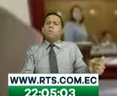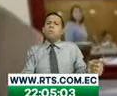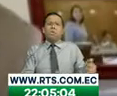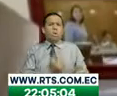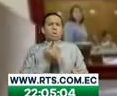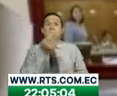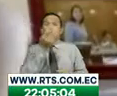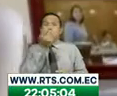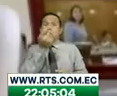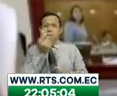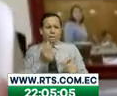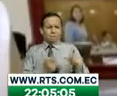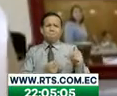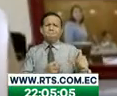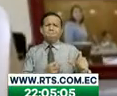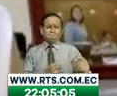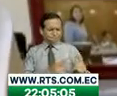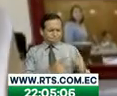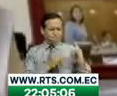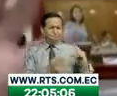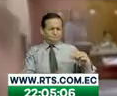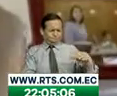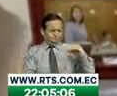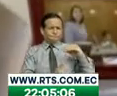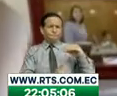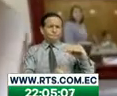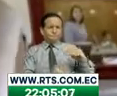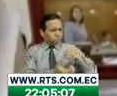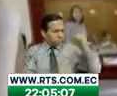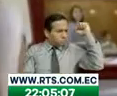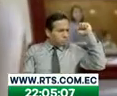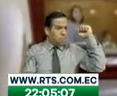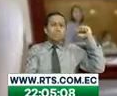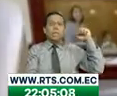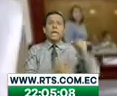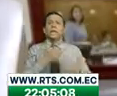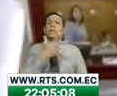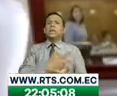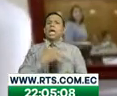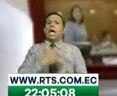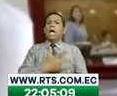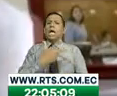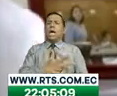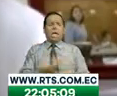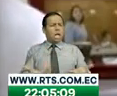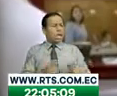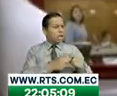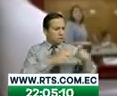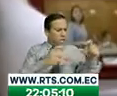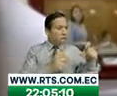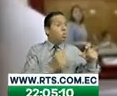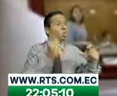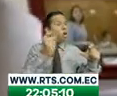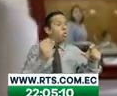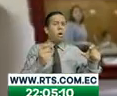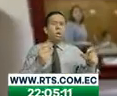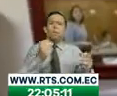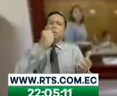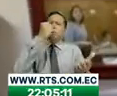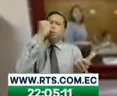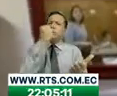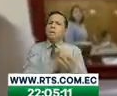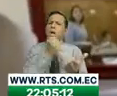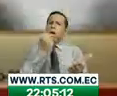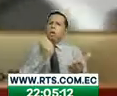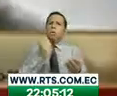de dinero realmente considerables, se lo encontró con cheques en sus manos, con justamente sellos del Servicio de